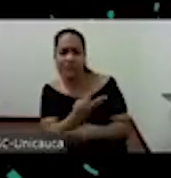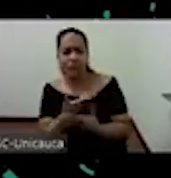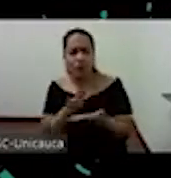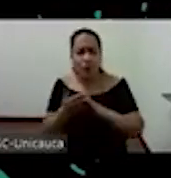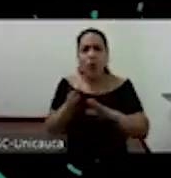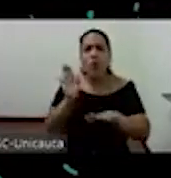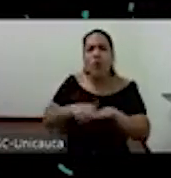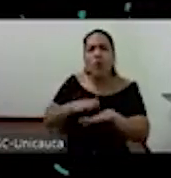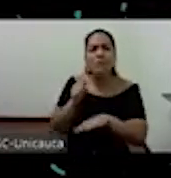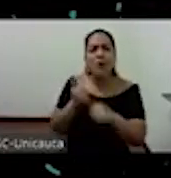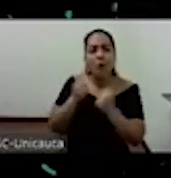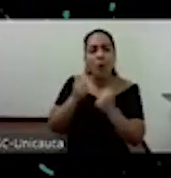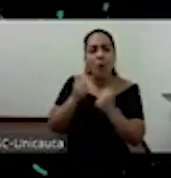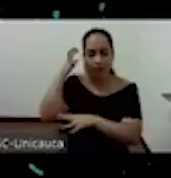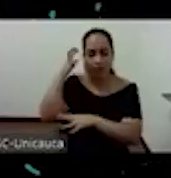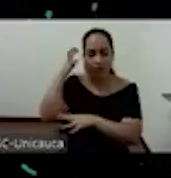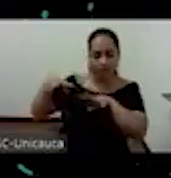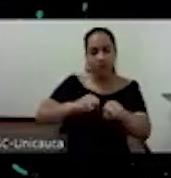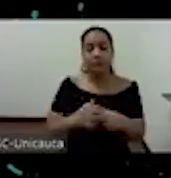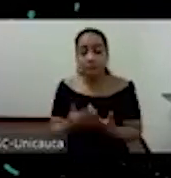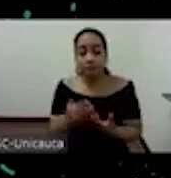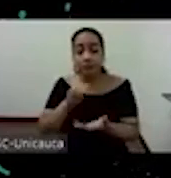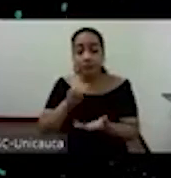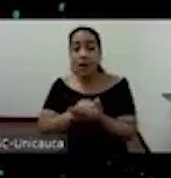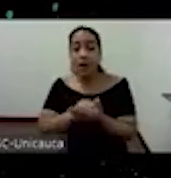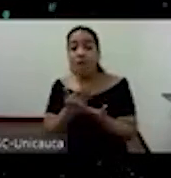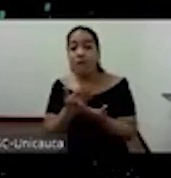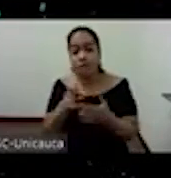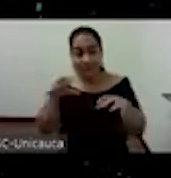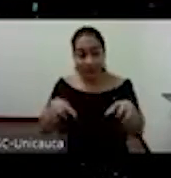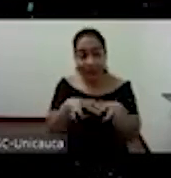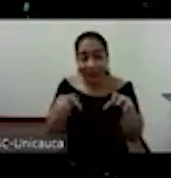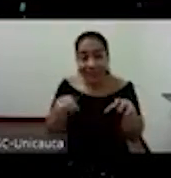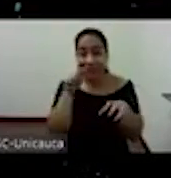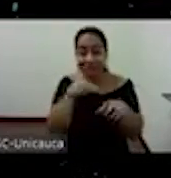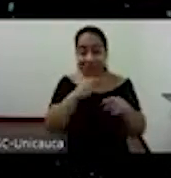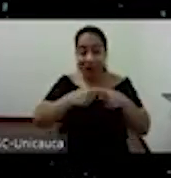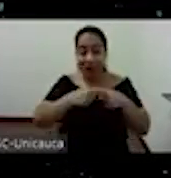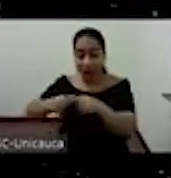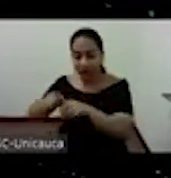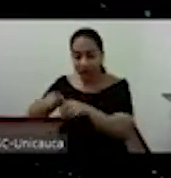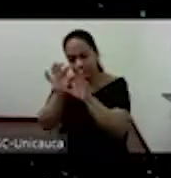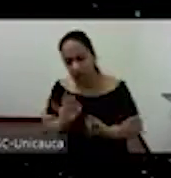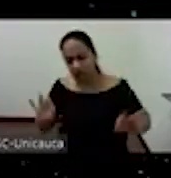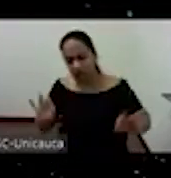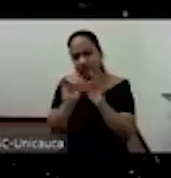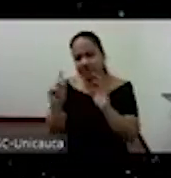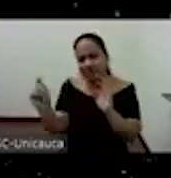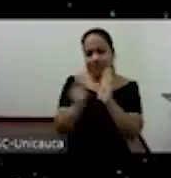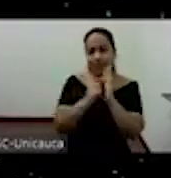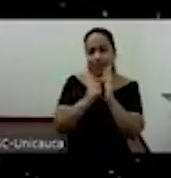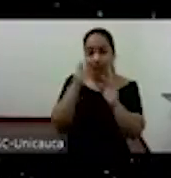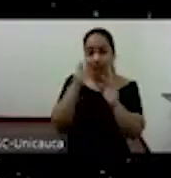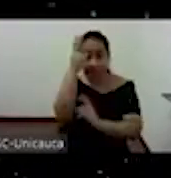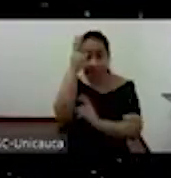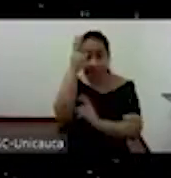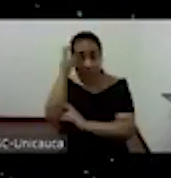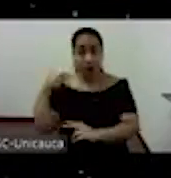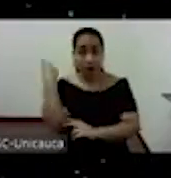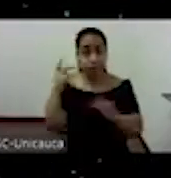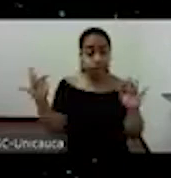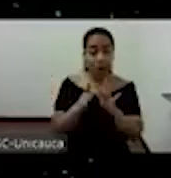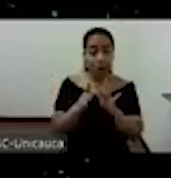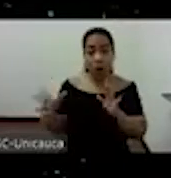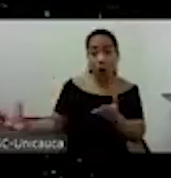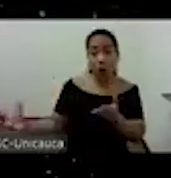occidental. Entonces, en este ejercicio es importante resaltar que no hay una teoría general que abarque